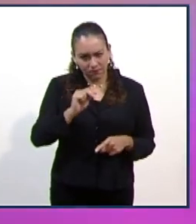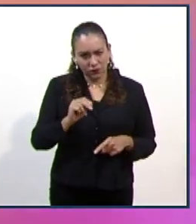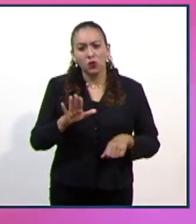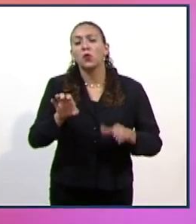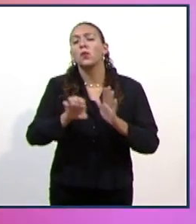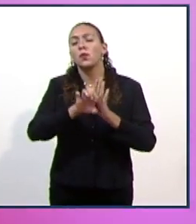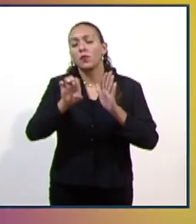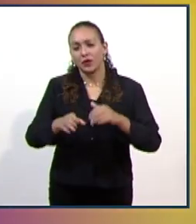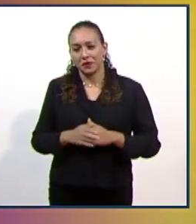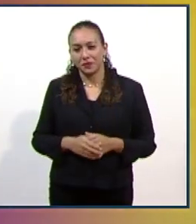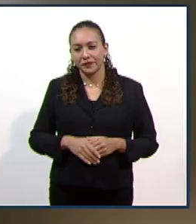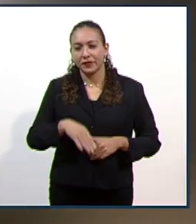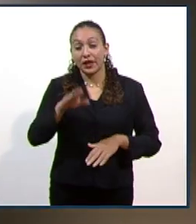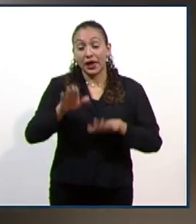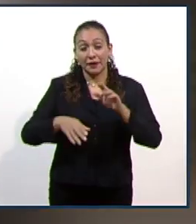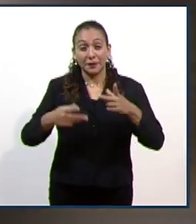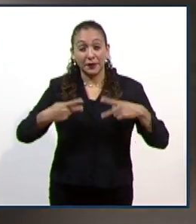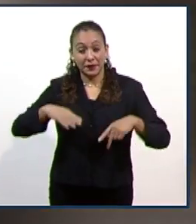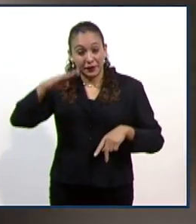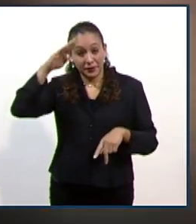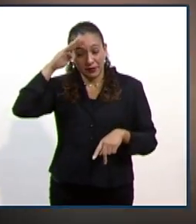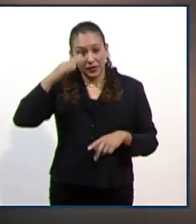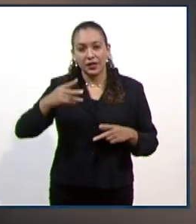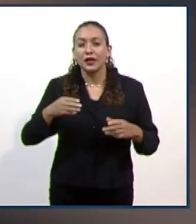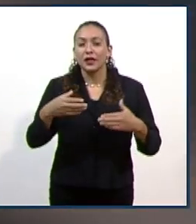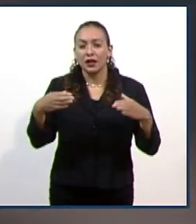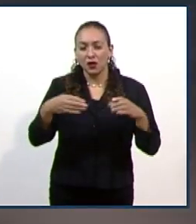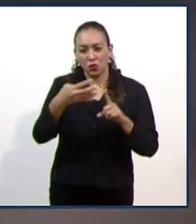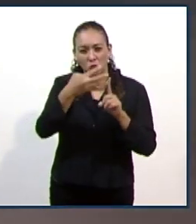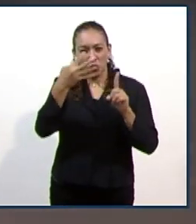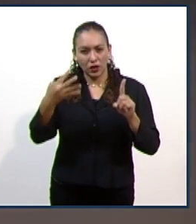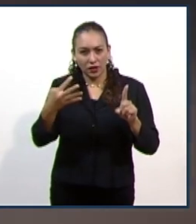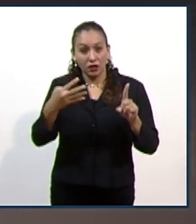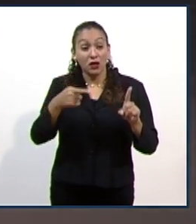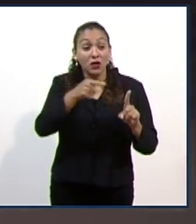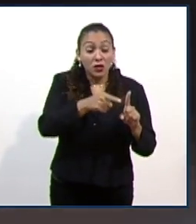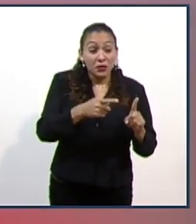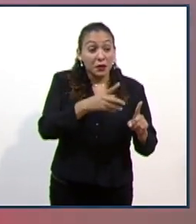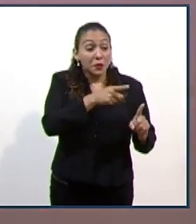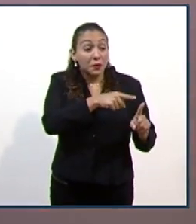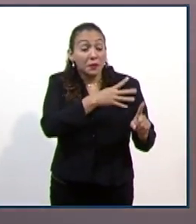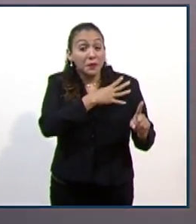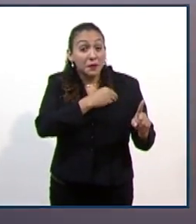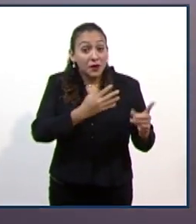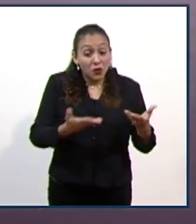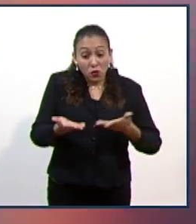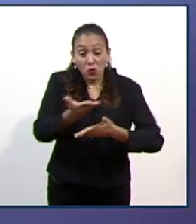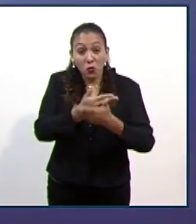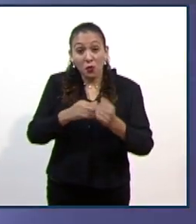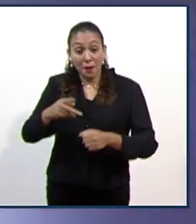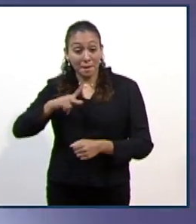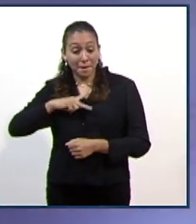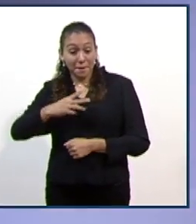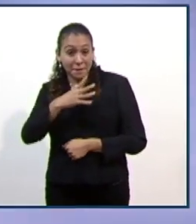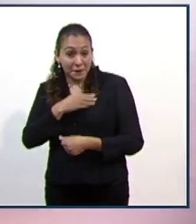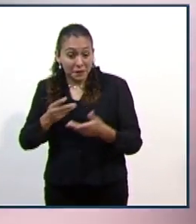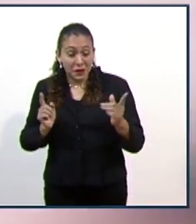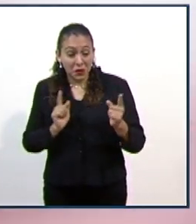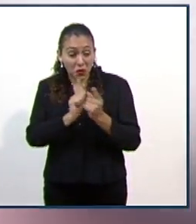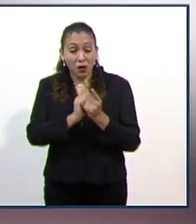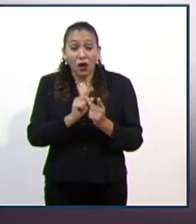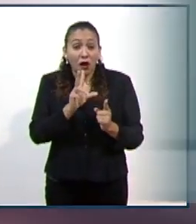las personas de la comunidad LGBT ponen en riesgo a sus hijas o hijos solo por su identidad de